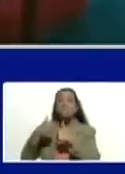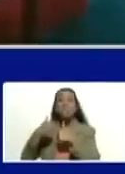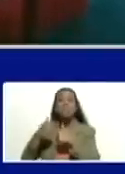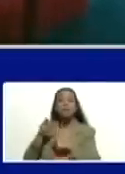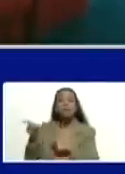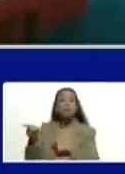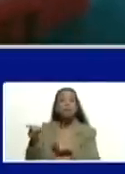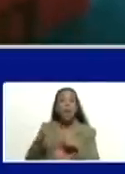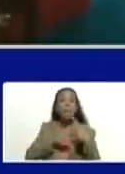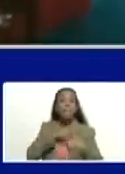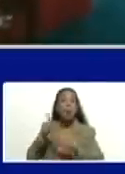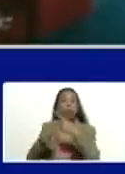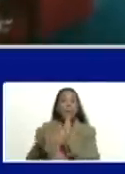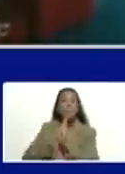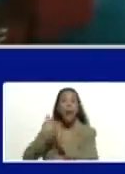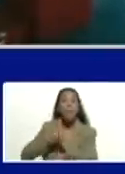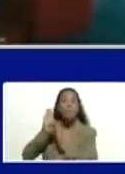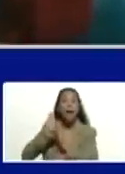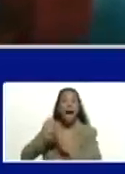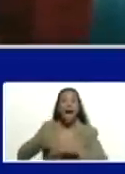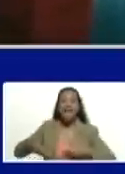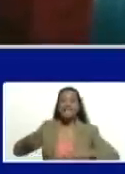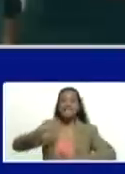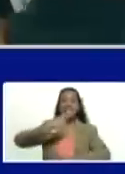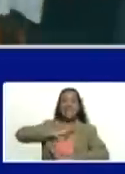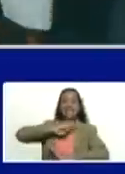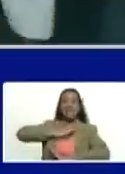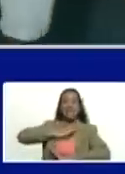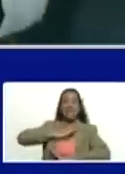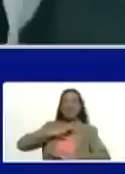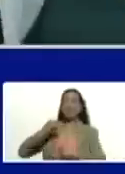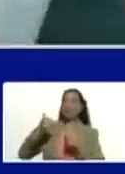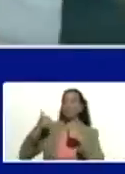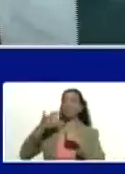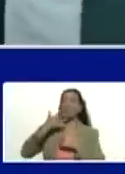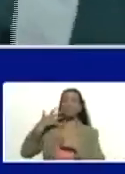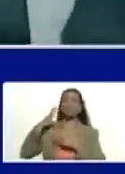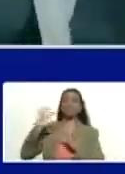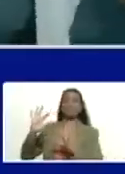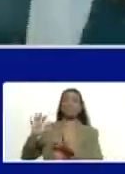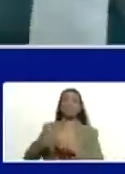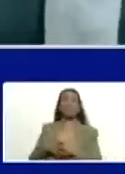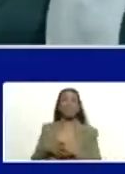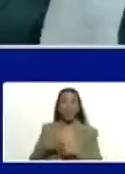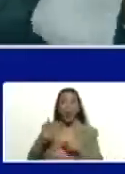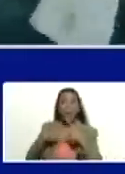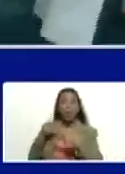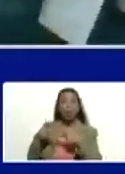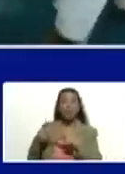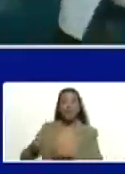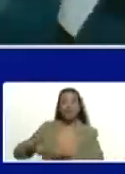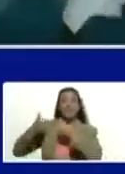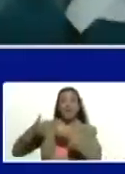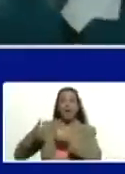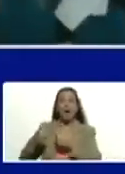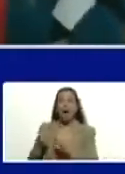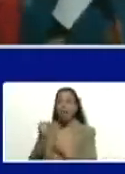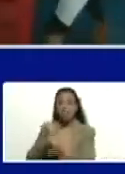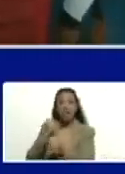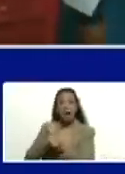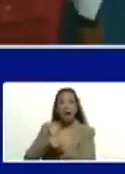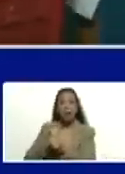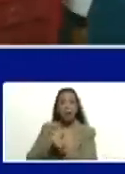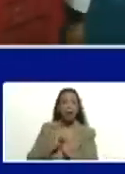Y producir es vencer. Tenemos razón cuando decimos eso. Al trabajo nadie le